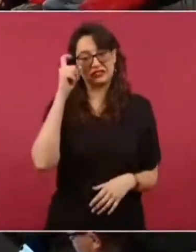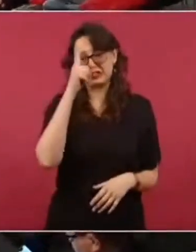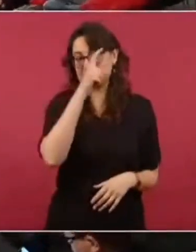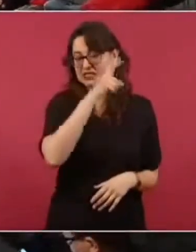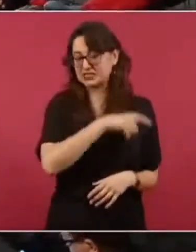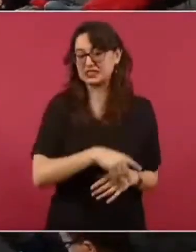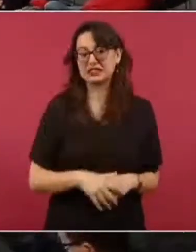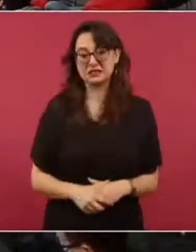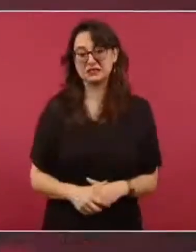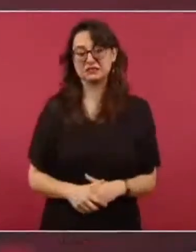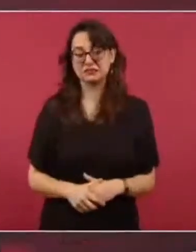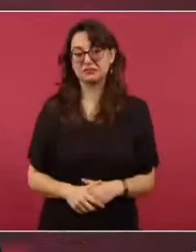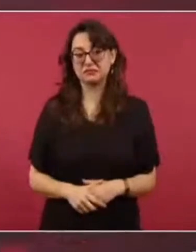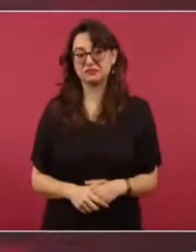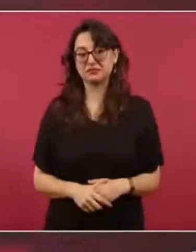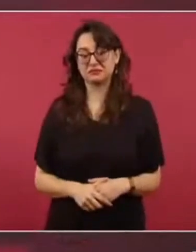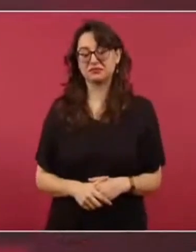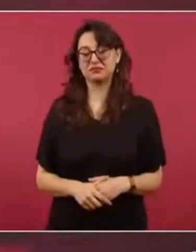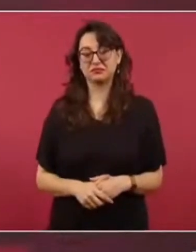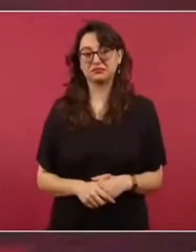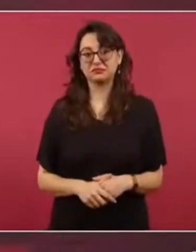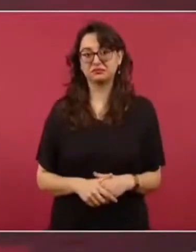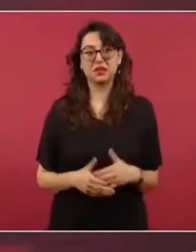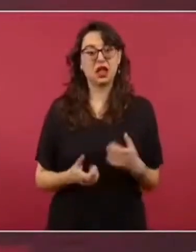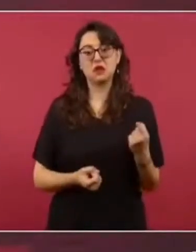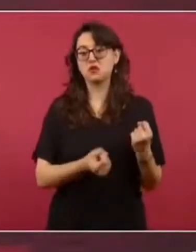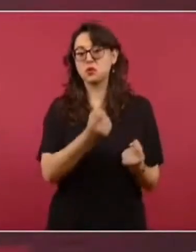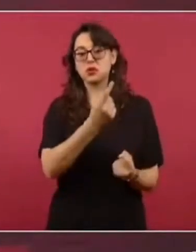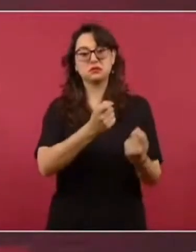porque ya hay quienes